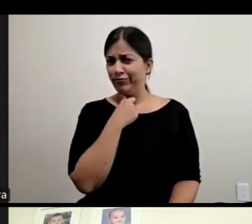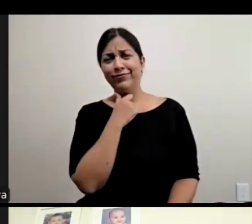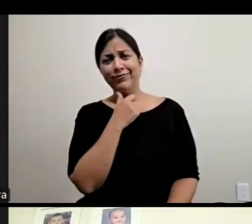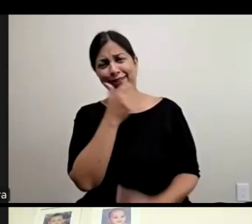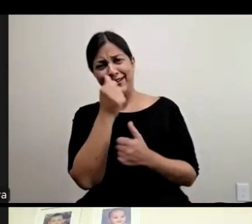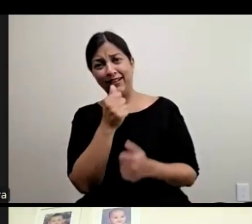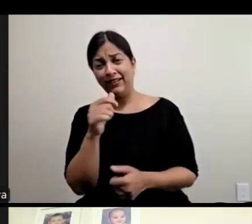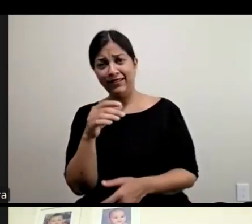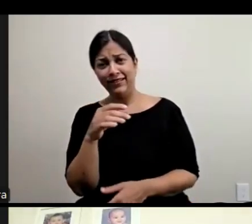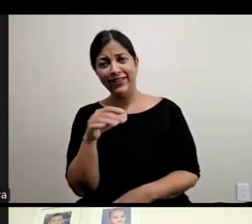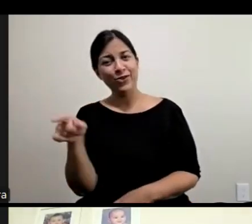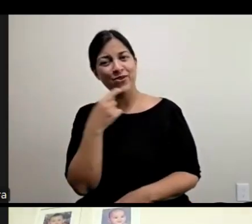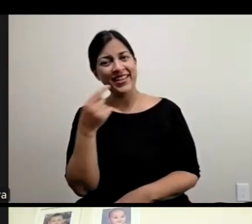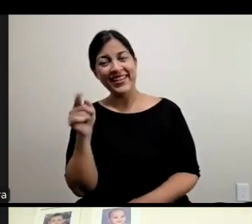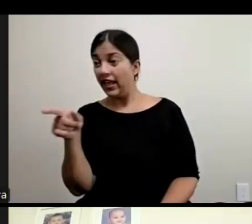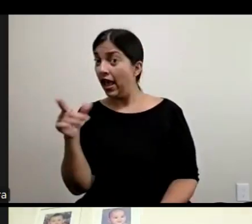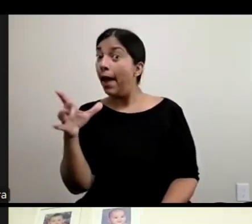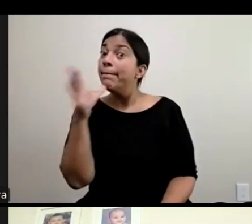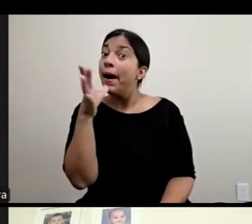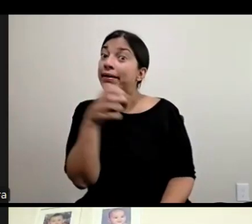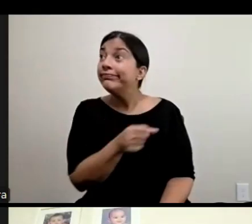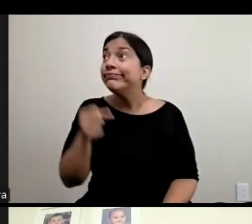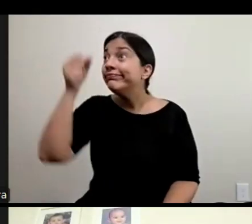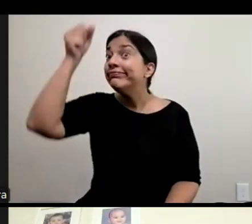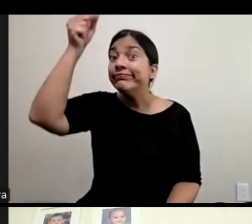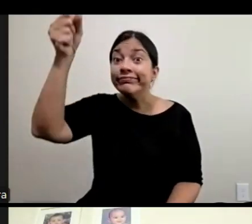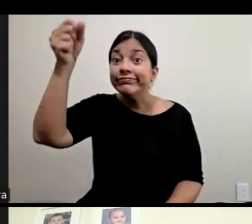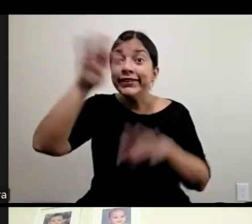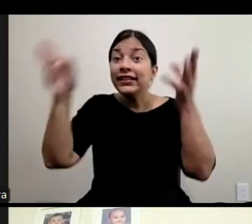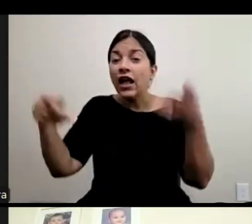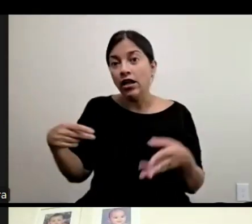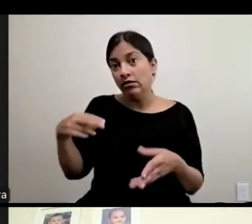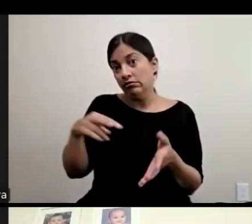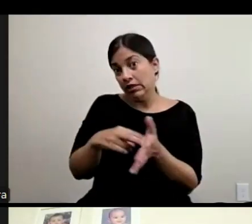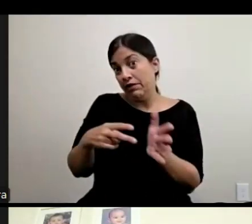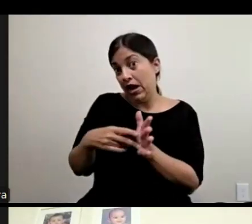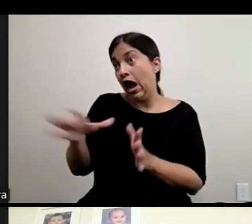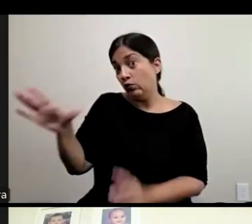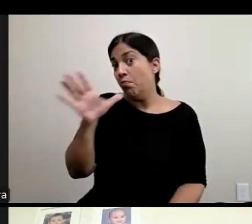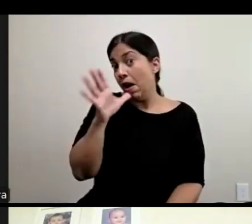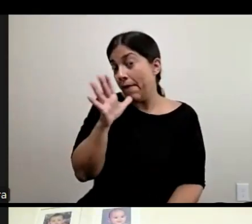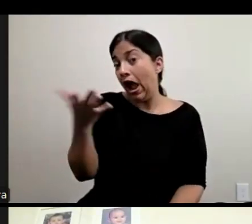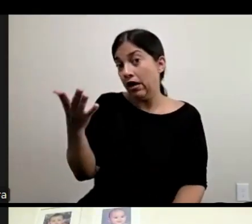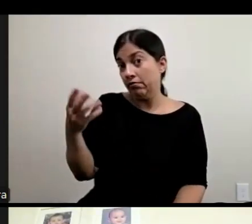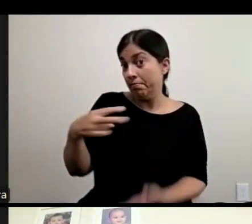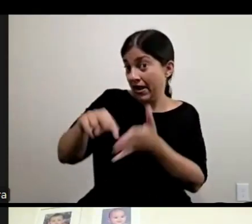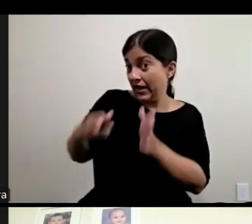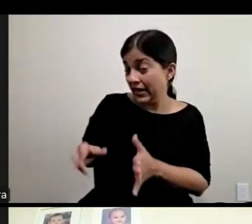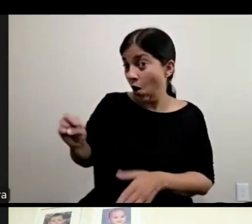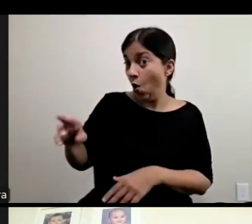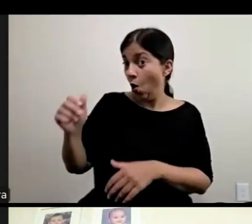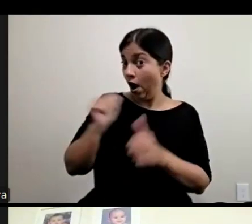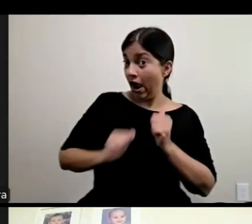para los escenarios. Y entonces Sí. yo, bueno, pues igual mami es bailarina, mami es actriz, mami es cantante, y allá estaba con una pandereta y empezaba a